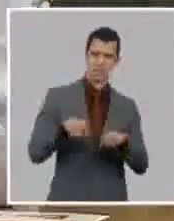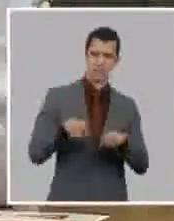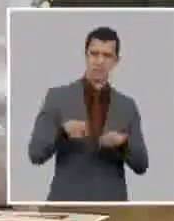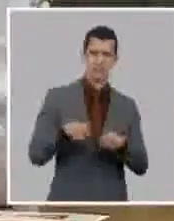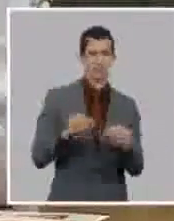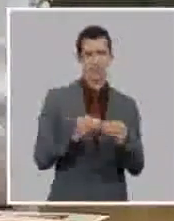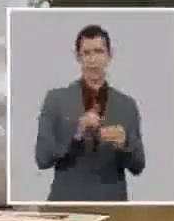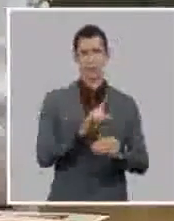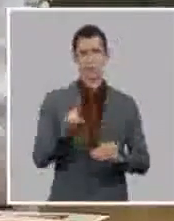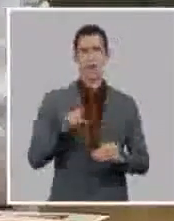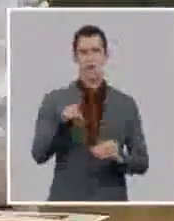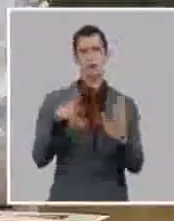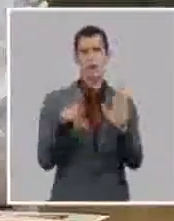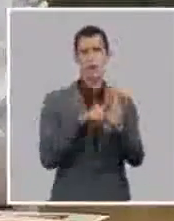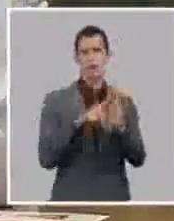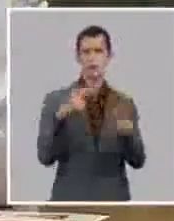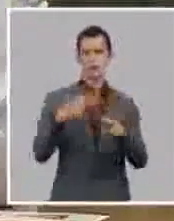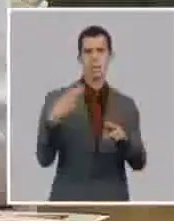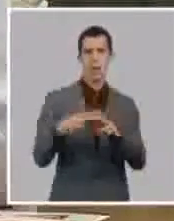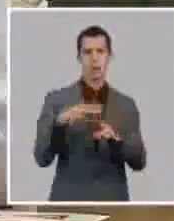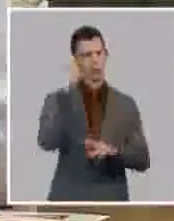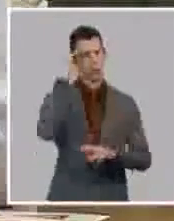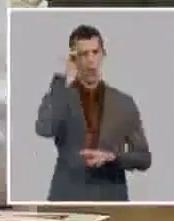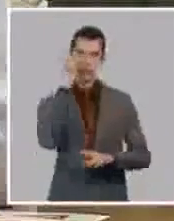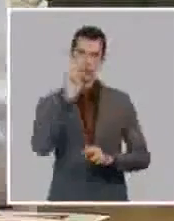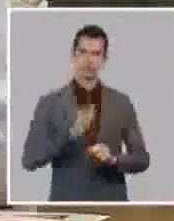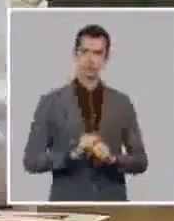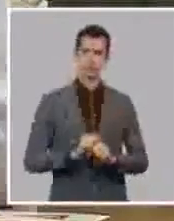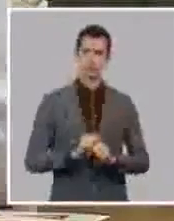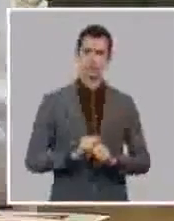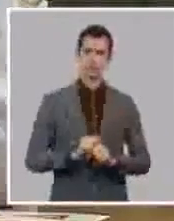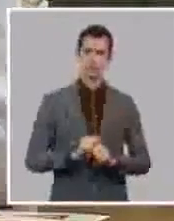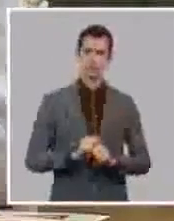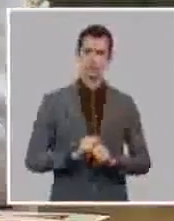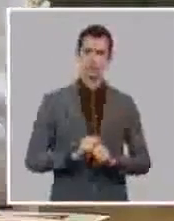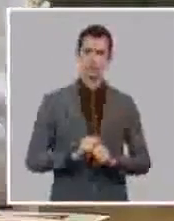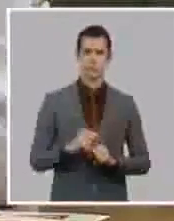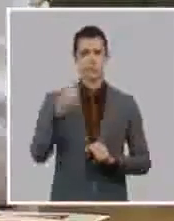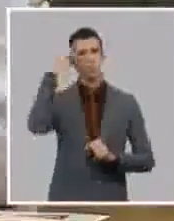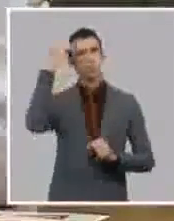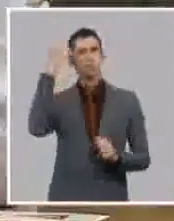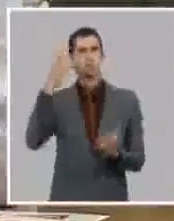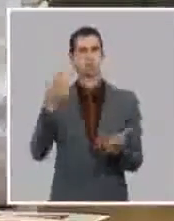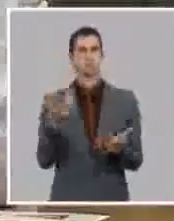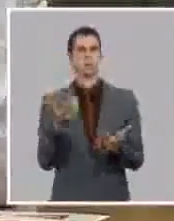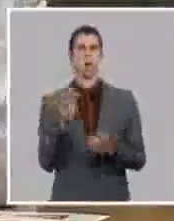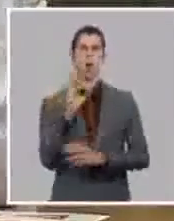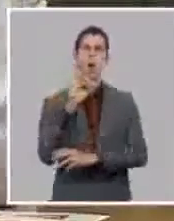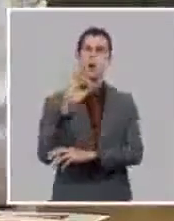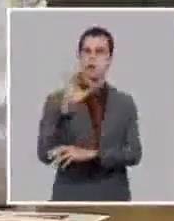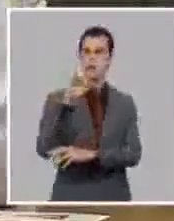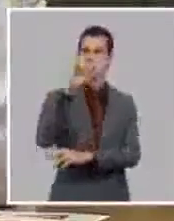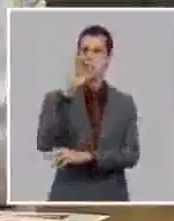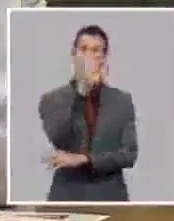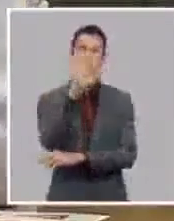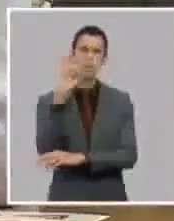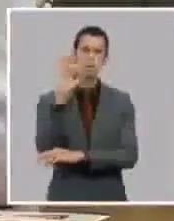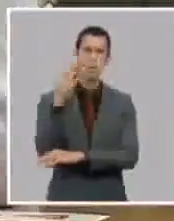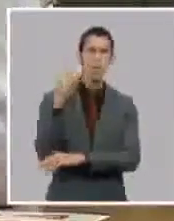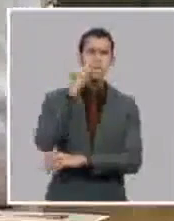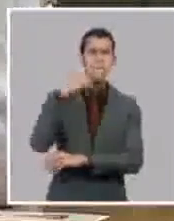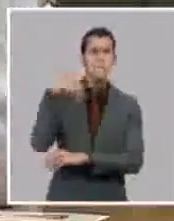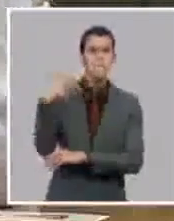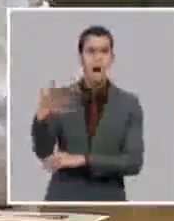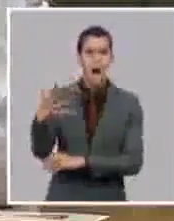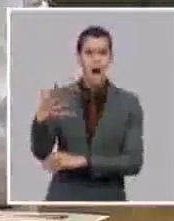esa Constitución fue refrendada por más del 86% del pueblo cubano. Por lo tanto, es una Constitución de la mayoría,